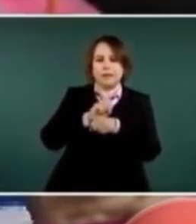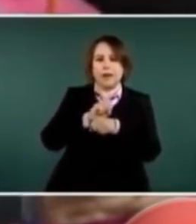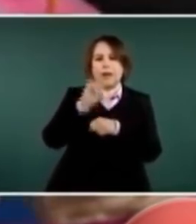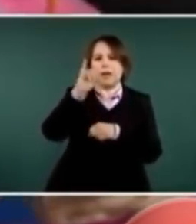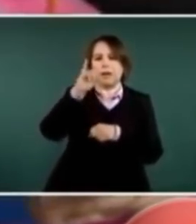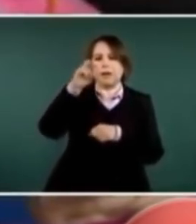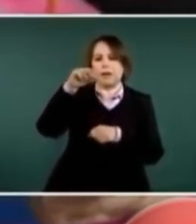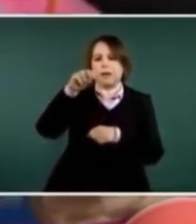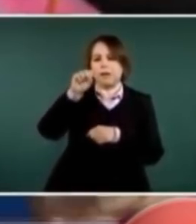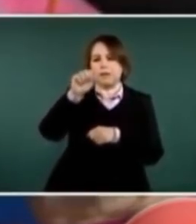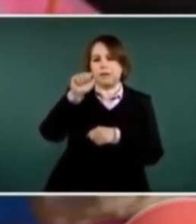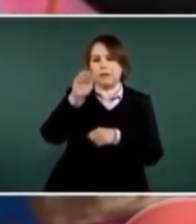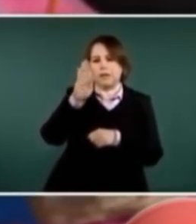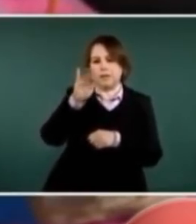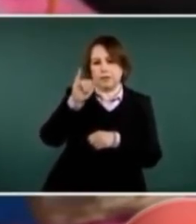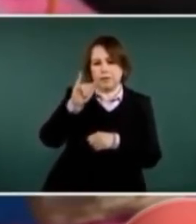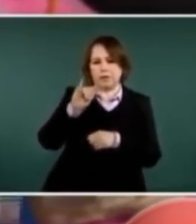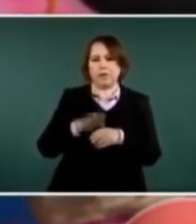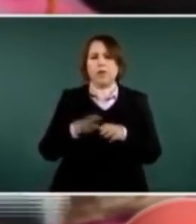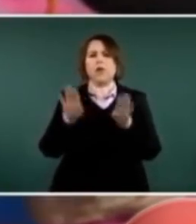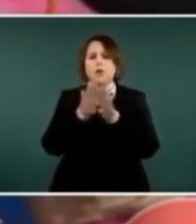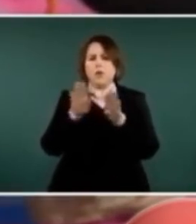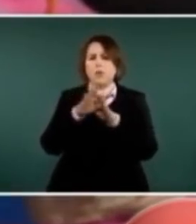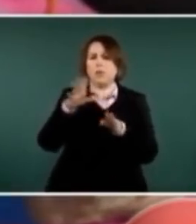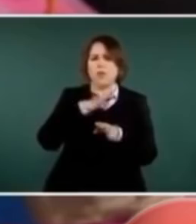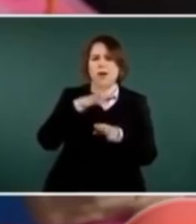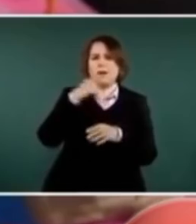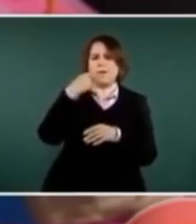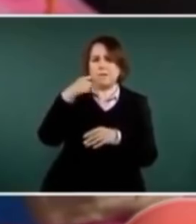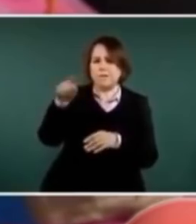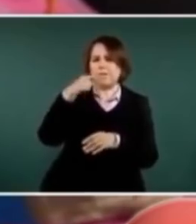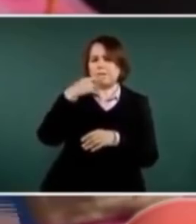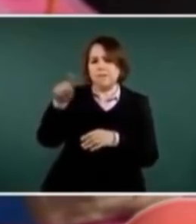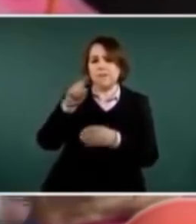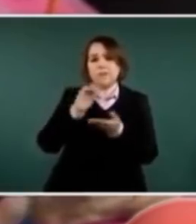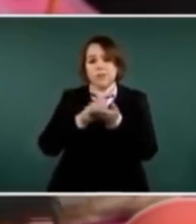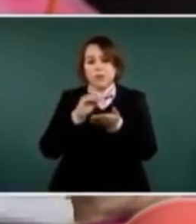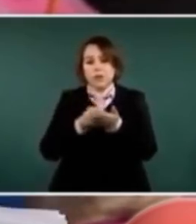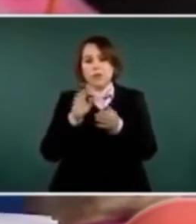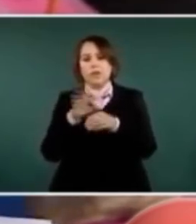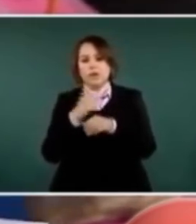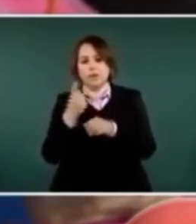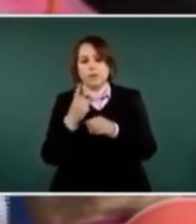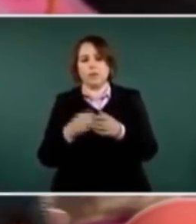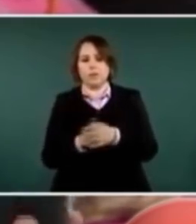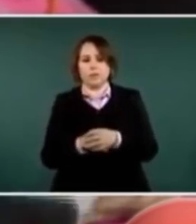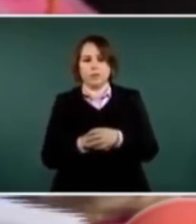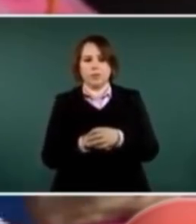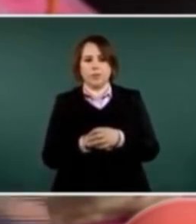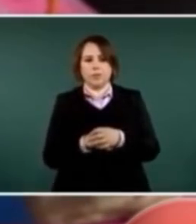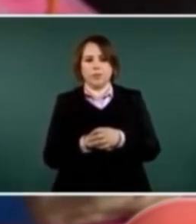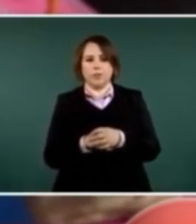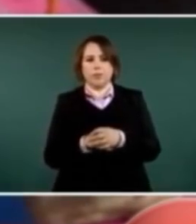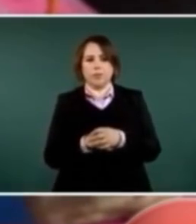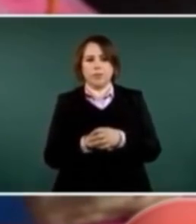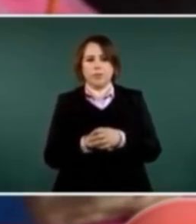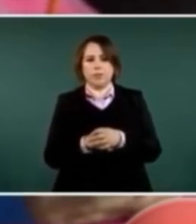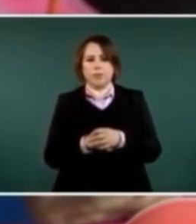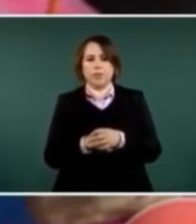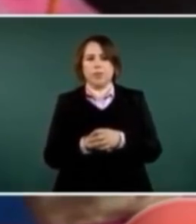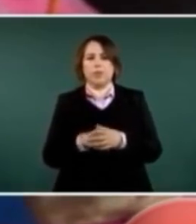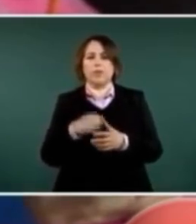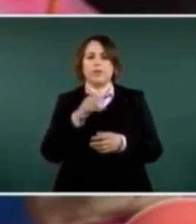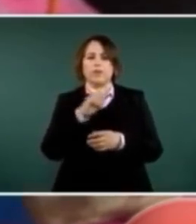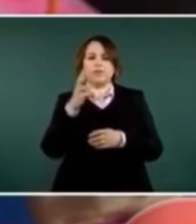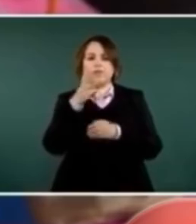él ha seguido habiendo denuncias de cobros por tratamiento en sobre todo en hospitales de tercer nivel